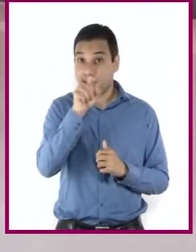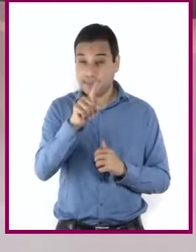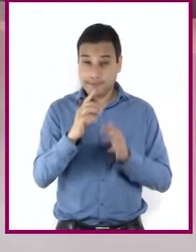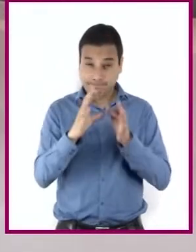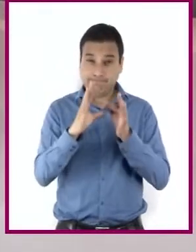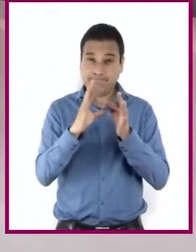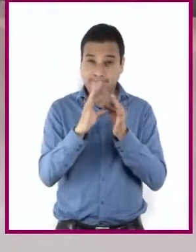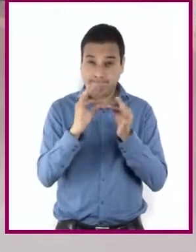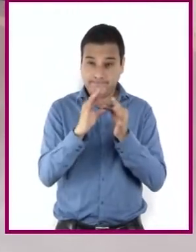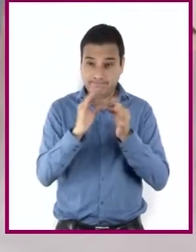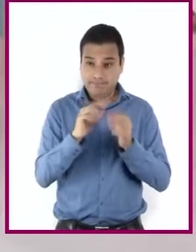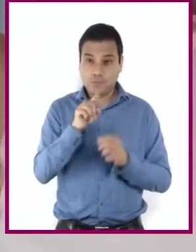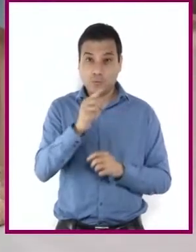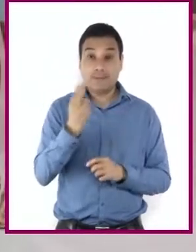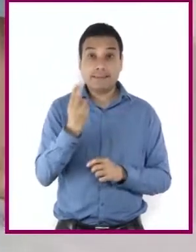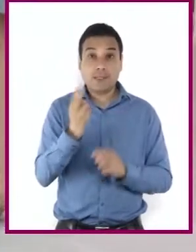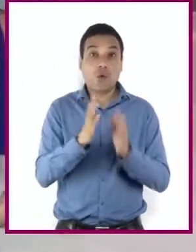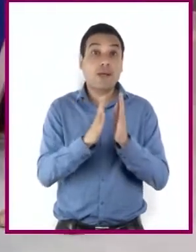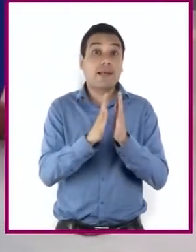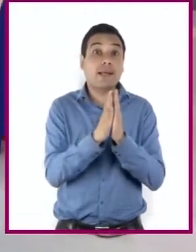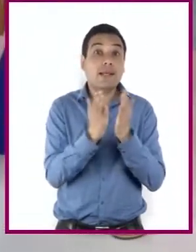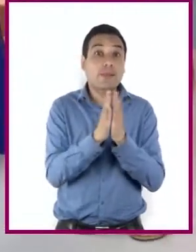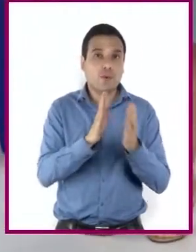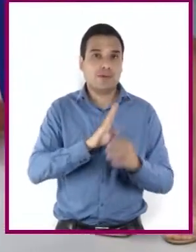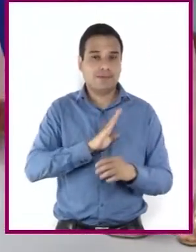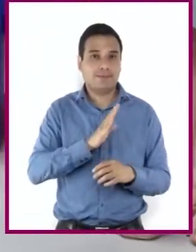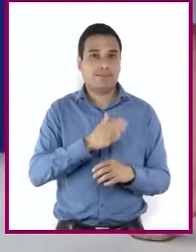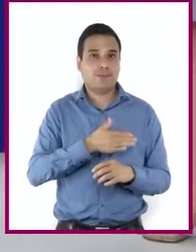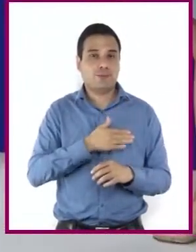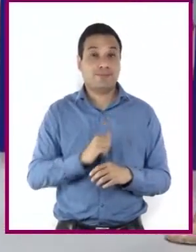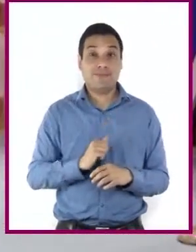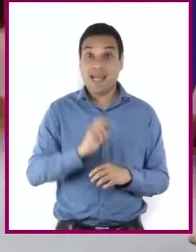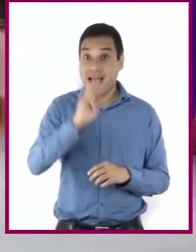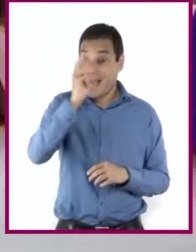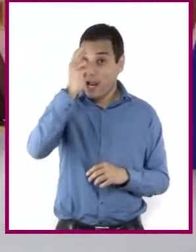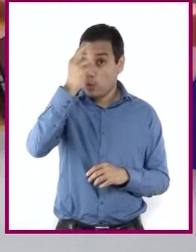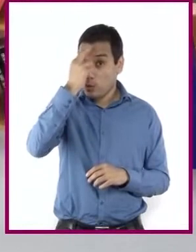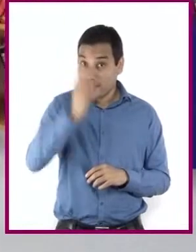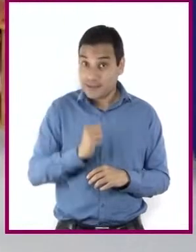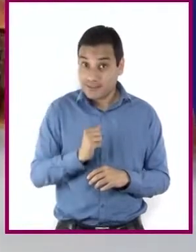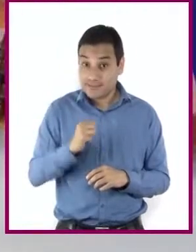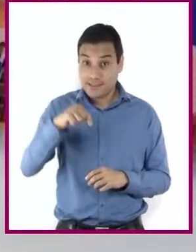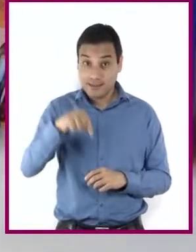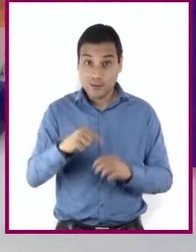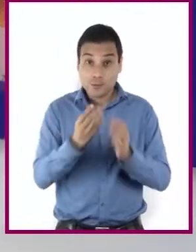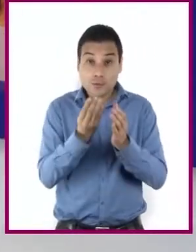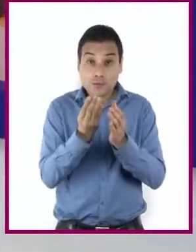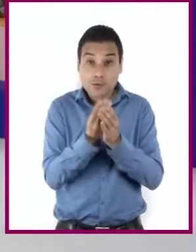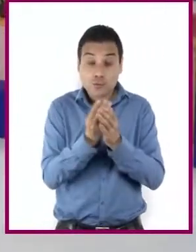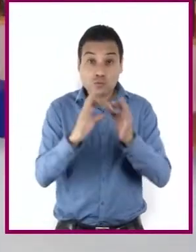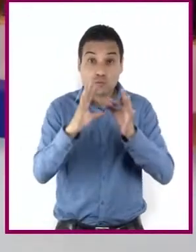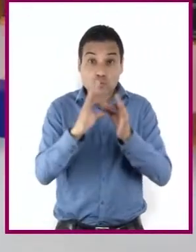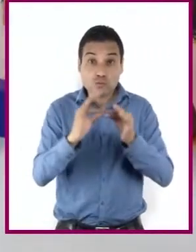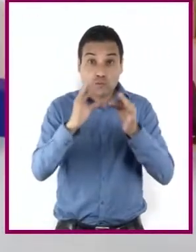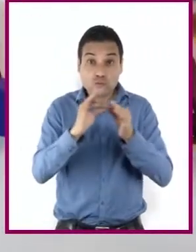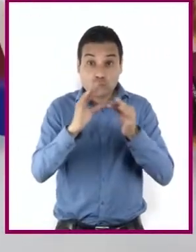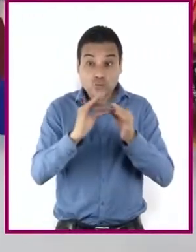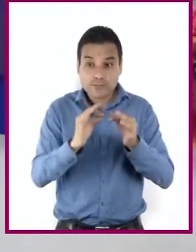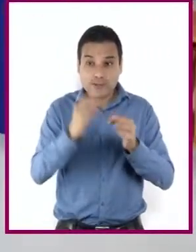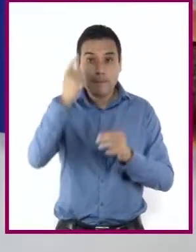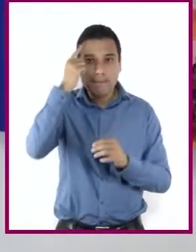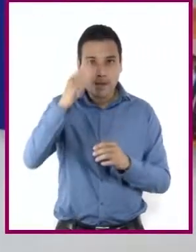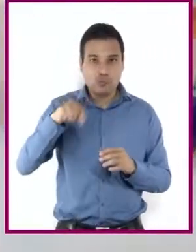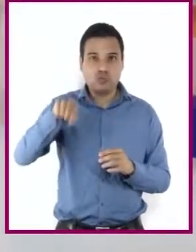tener cerca su libro de texto de lengua materna. Recuerden que todo lo que vean en esta sesión es para reconocer